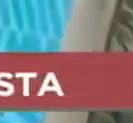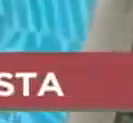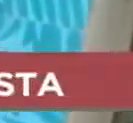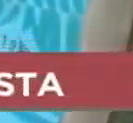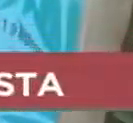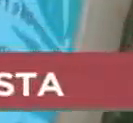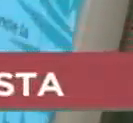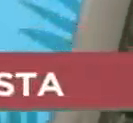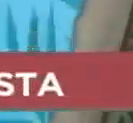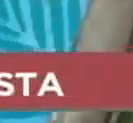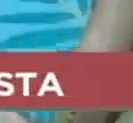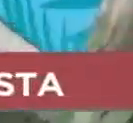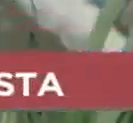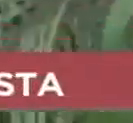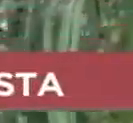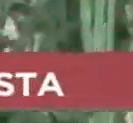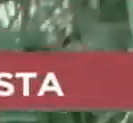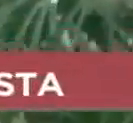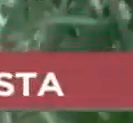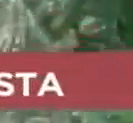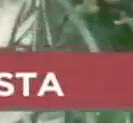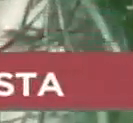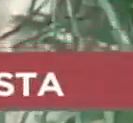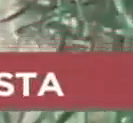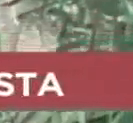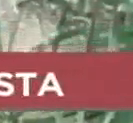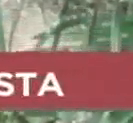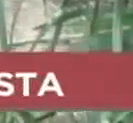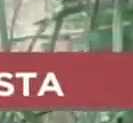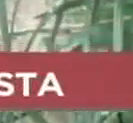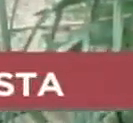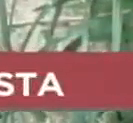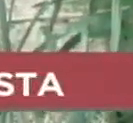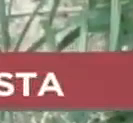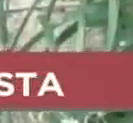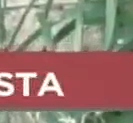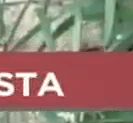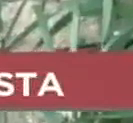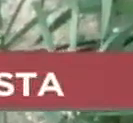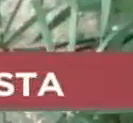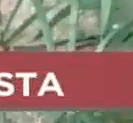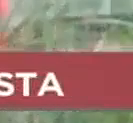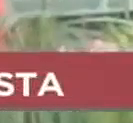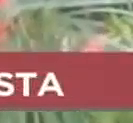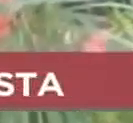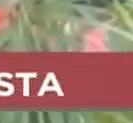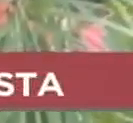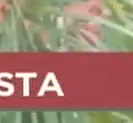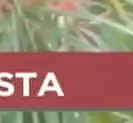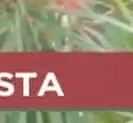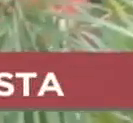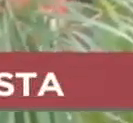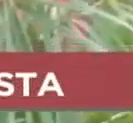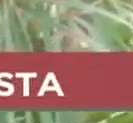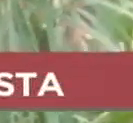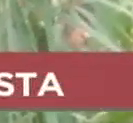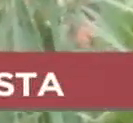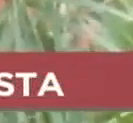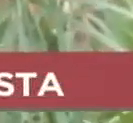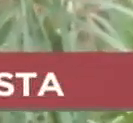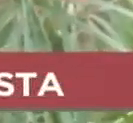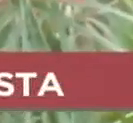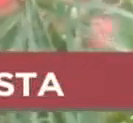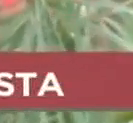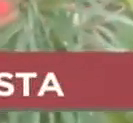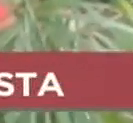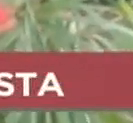900 gramos a 2 kilos. Para quienes nos ven a través de 360 y quieren traer a sus niños, además de lo que ya ha mostrado Jordana, lo que han visto a